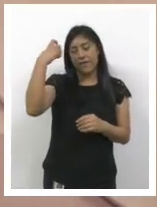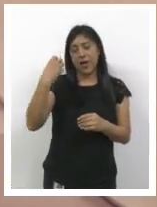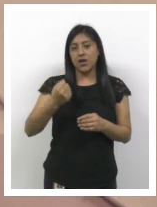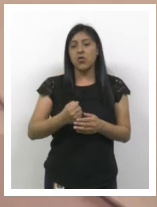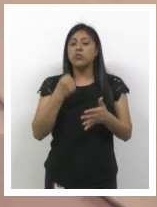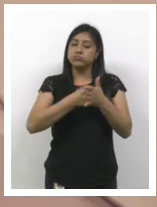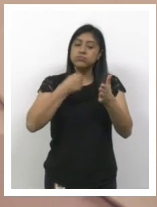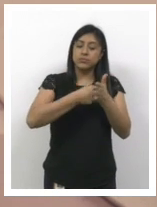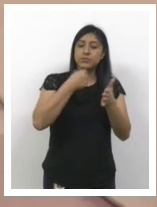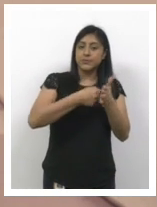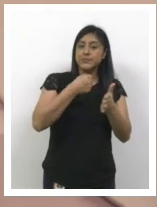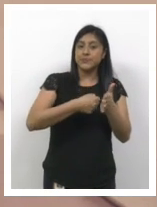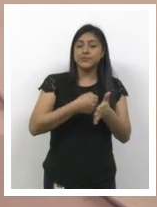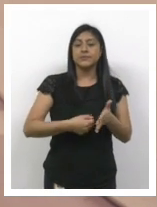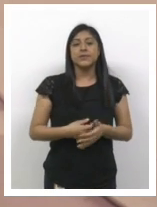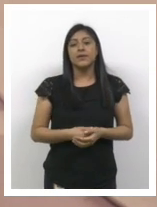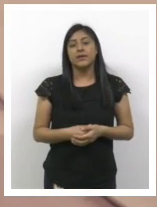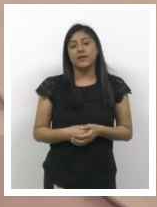Dedicación,